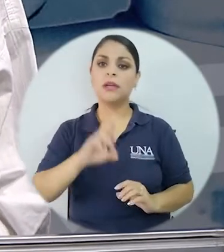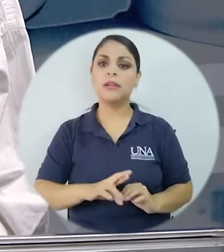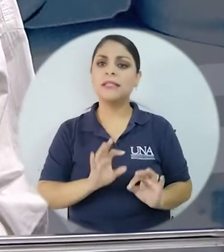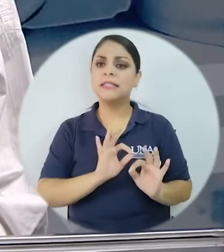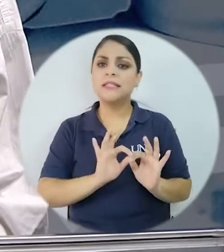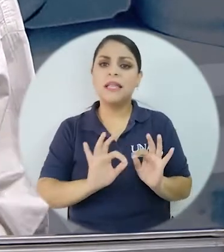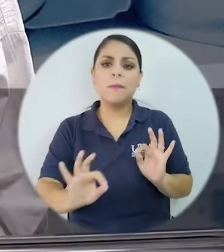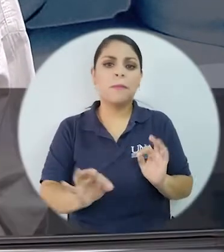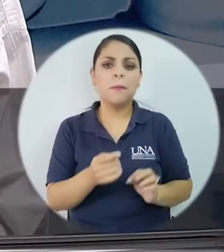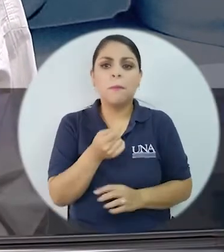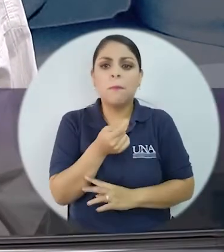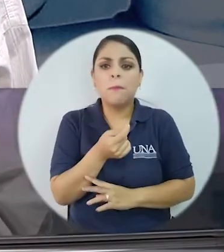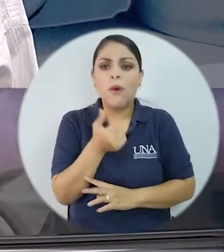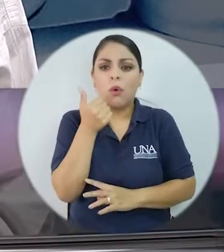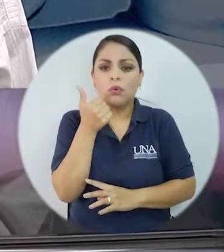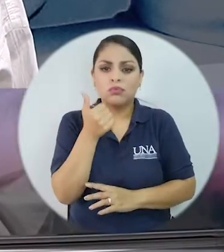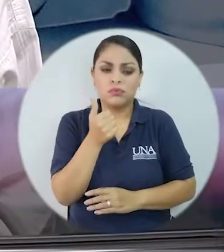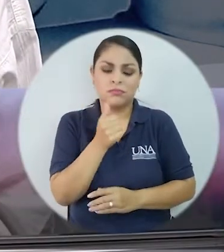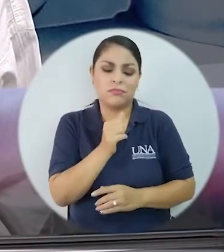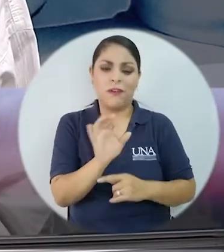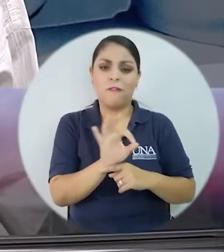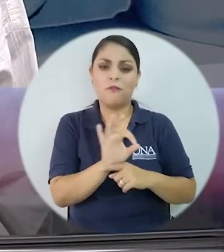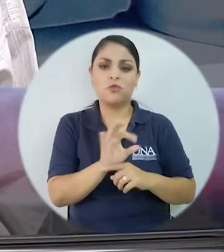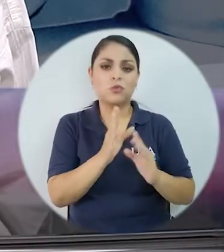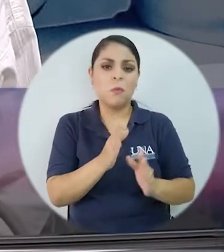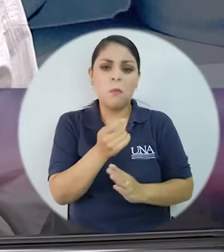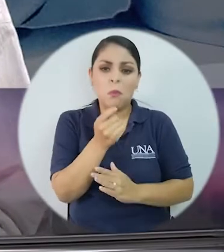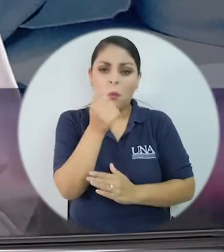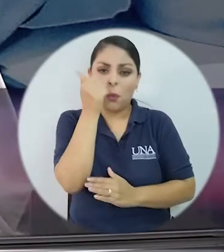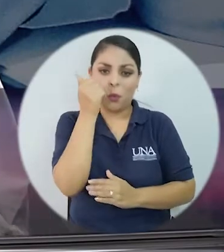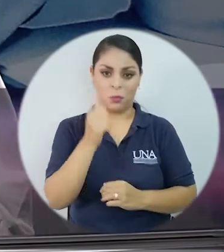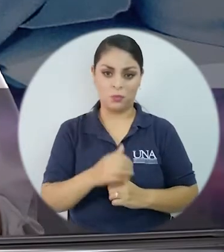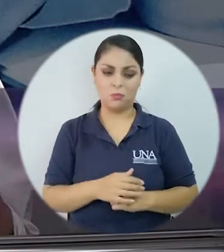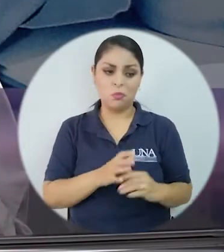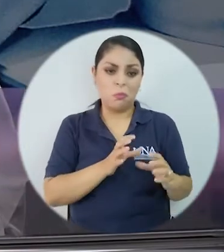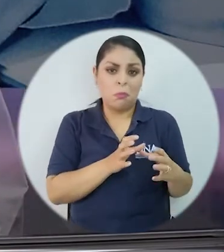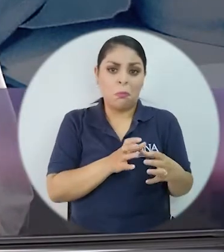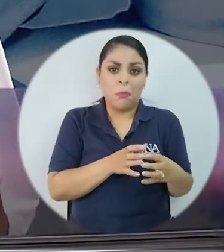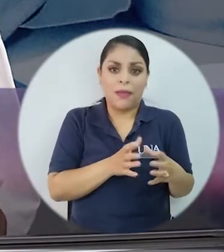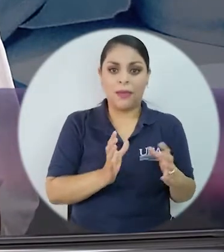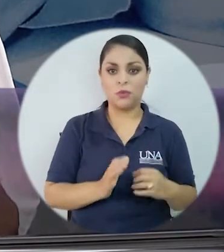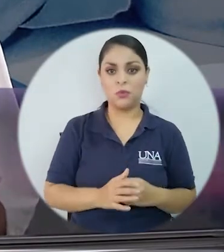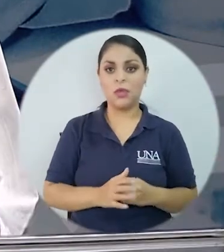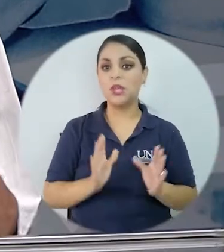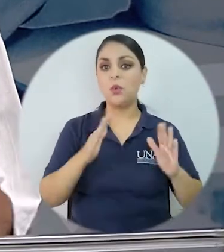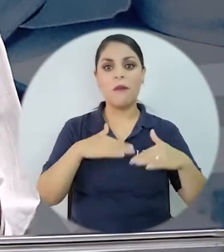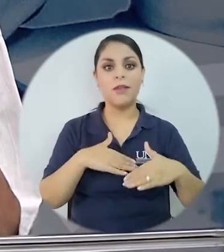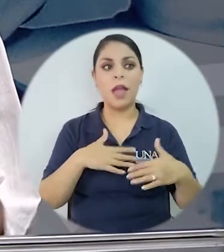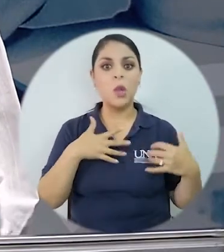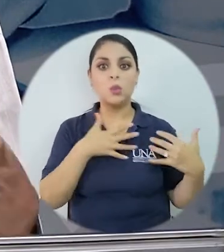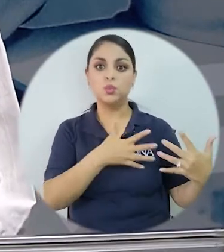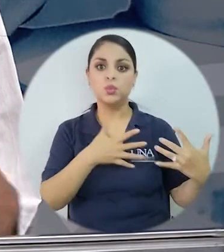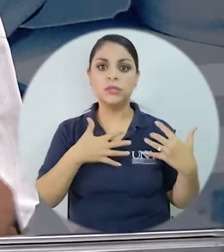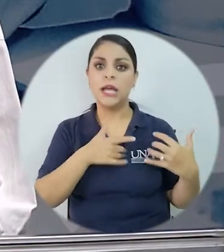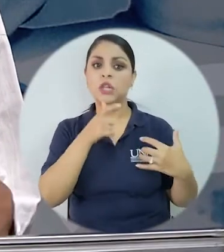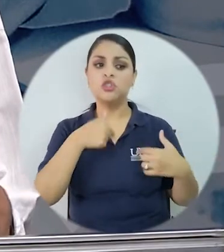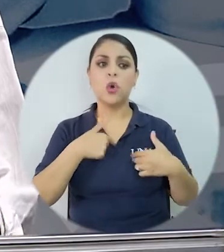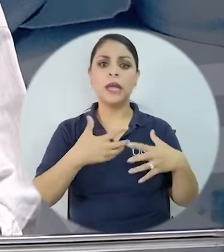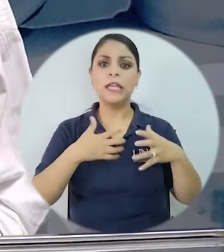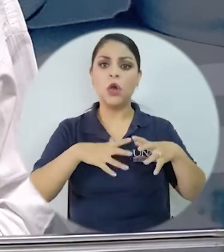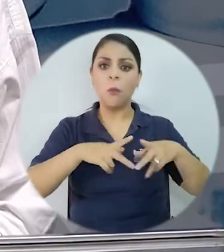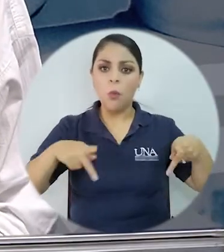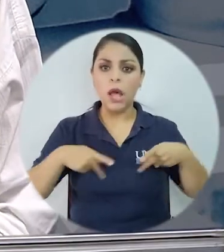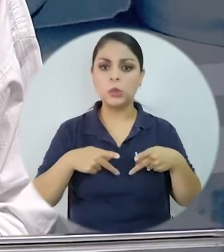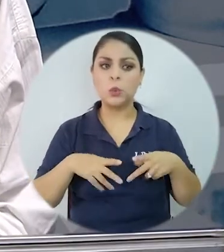de gobierno realmente simple, con pocos funcionarios, y no hubo en el momento de la independencia esa lucha por